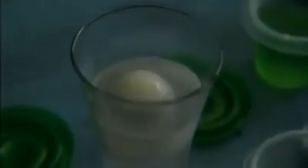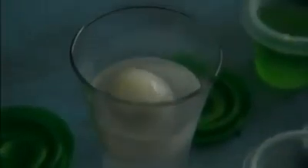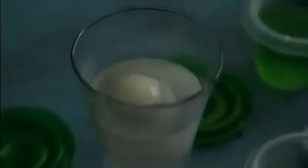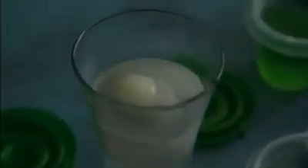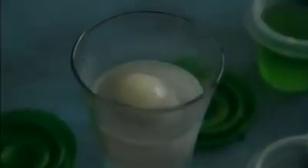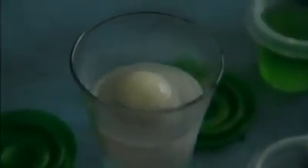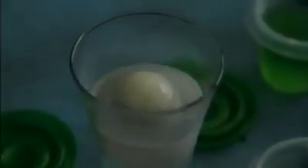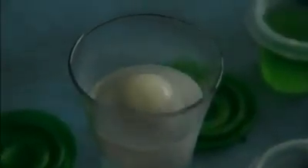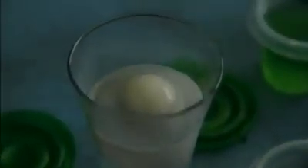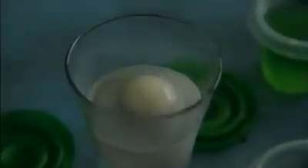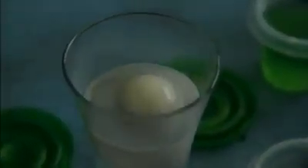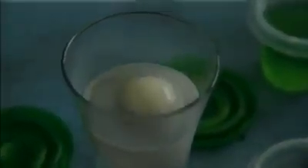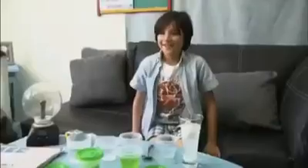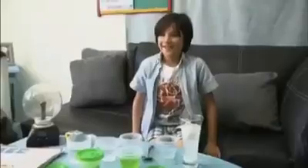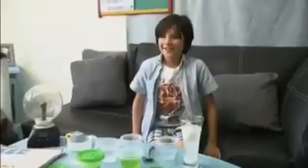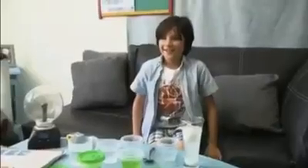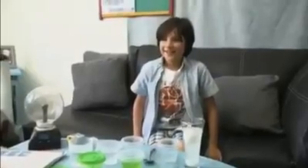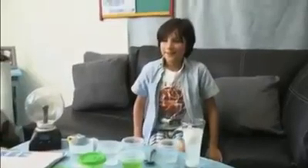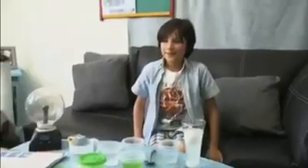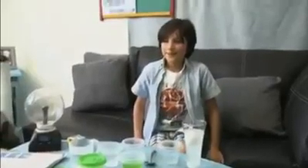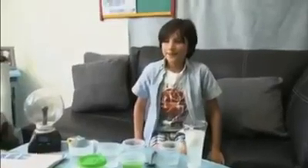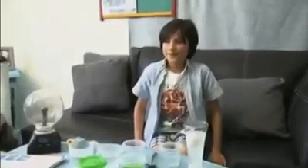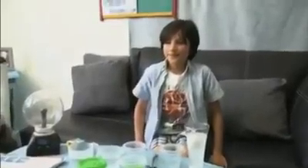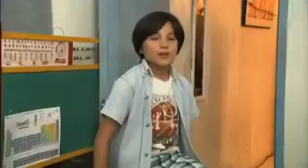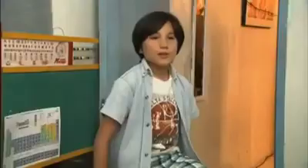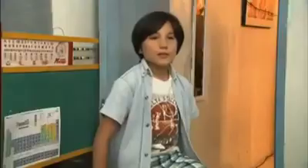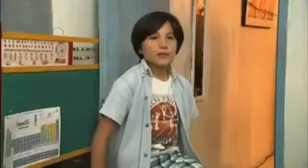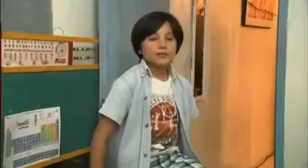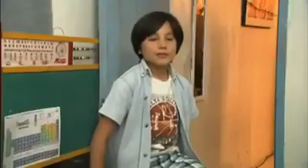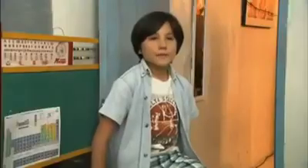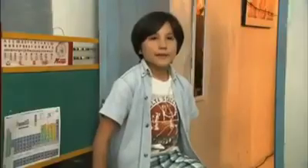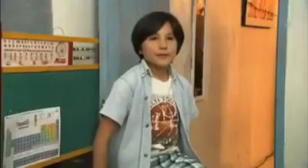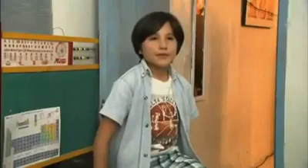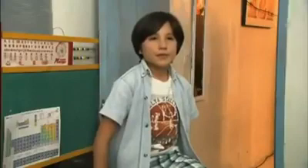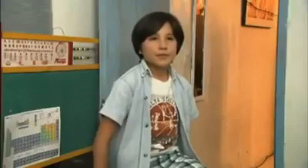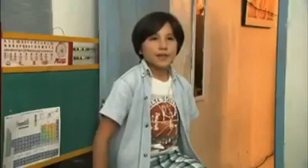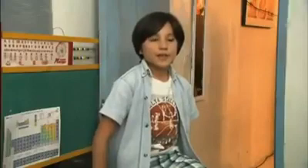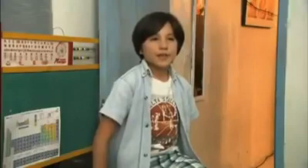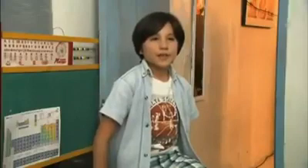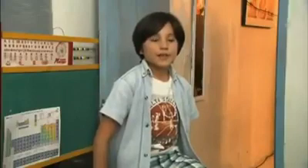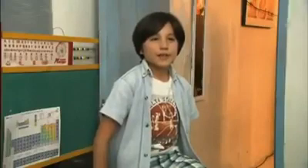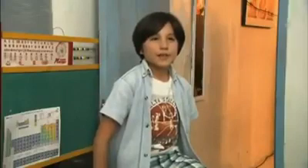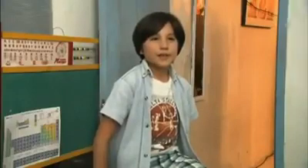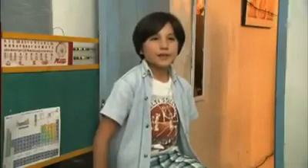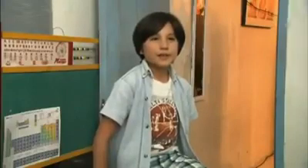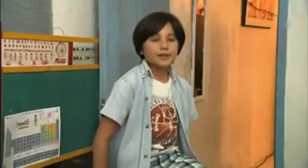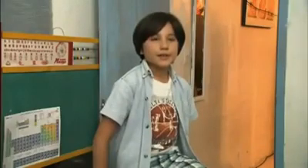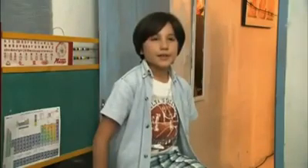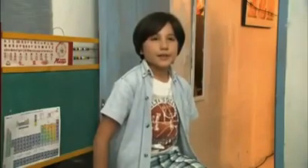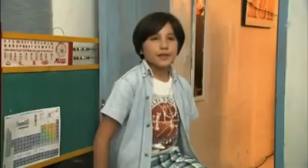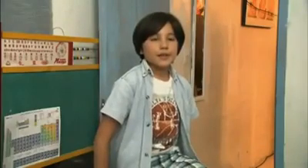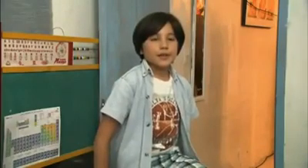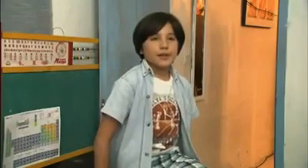flota. La ciencia puede cambiar todos los defectos del planeta,